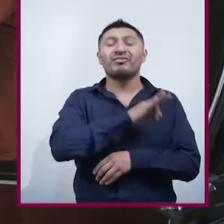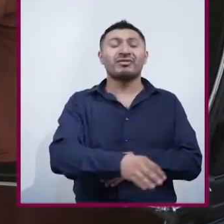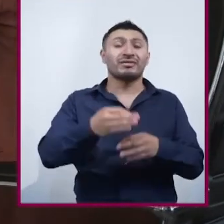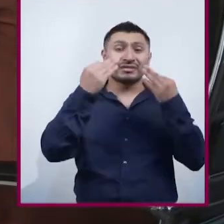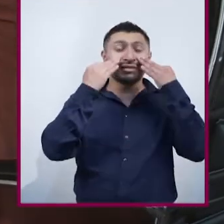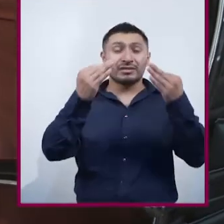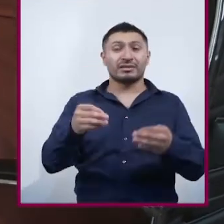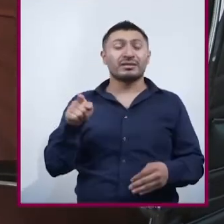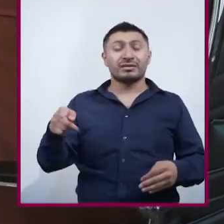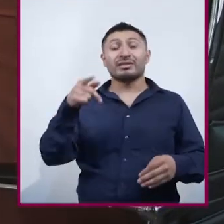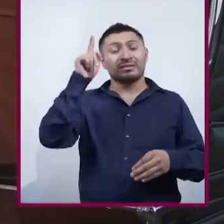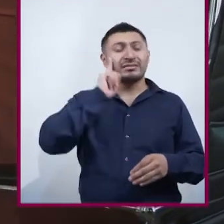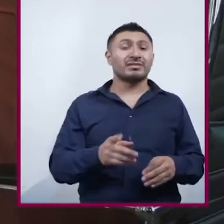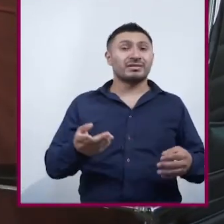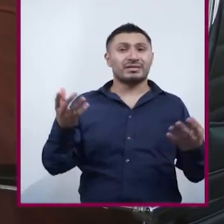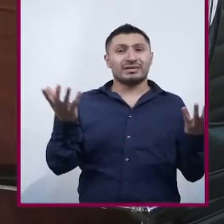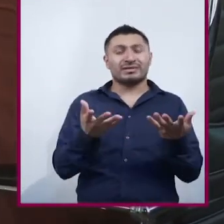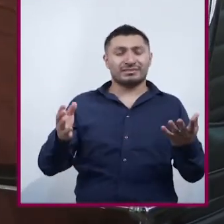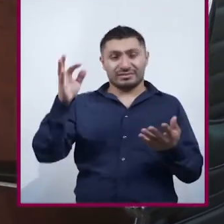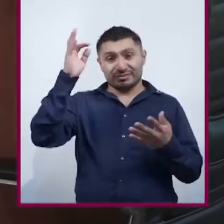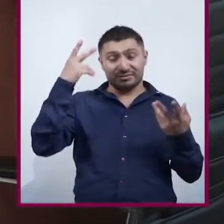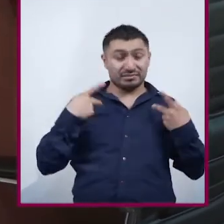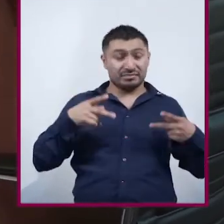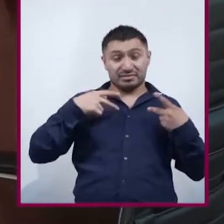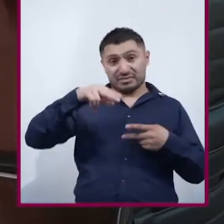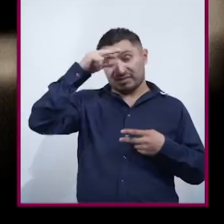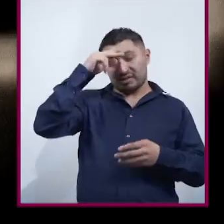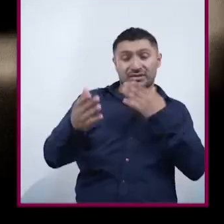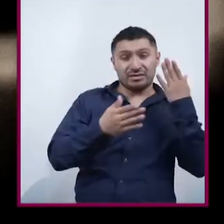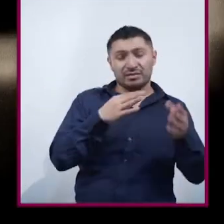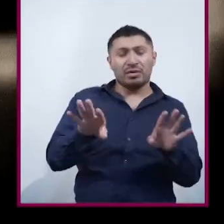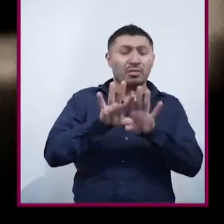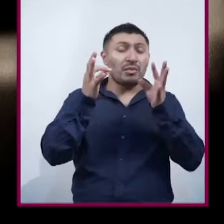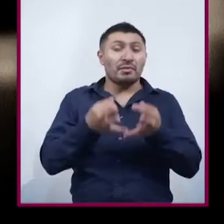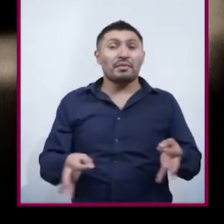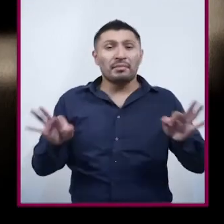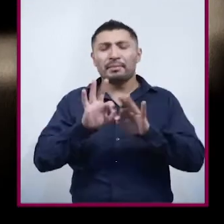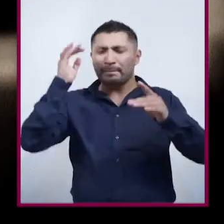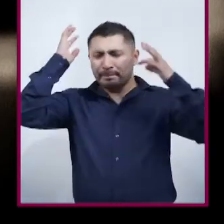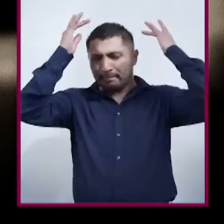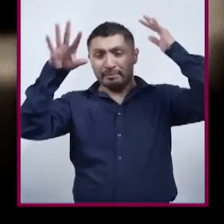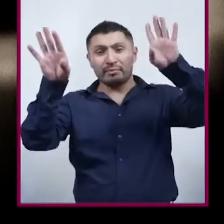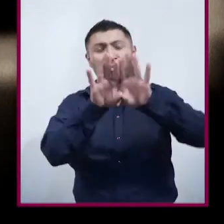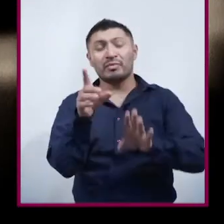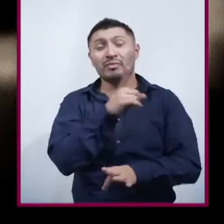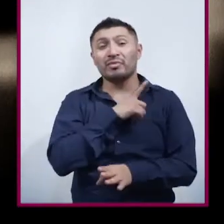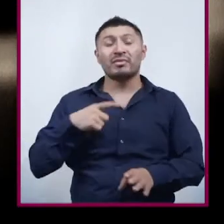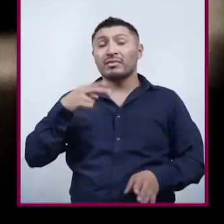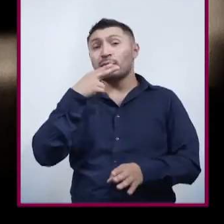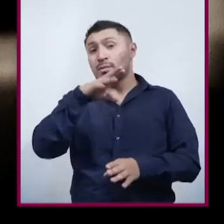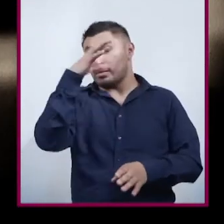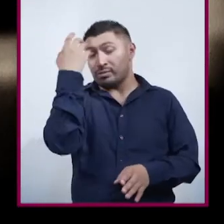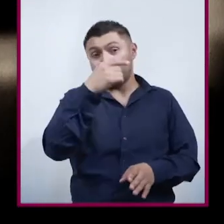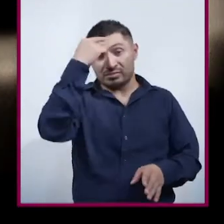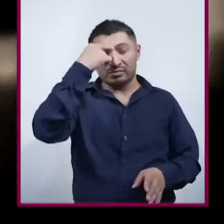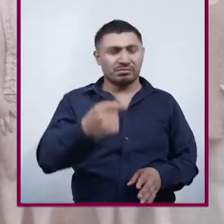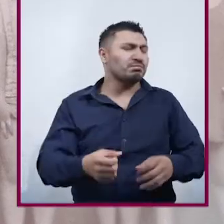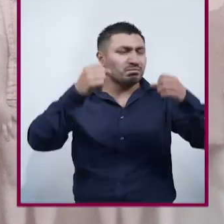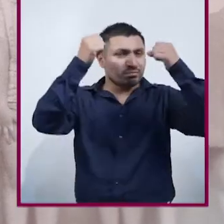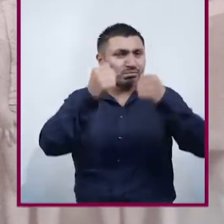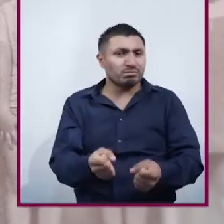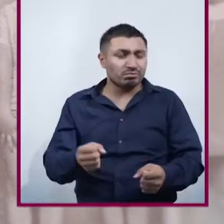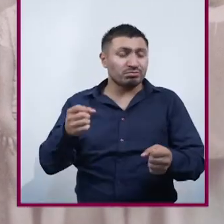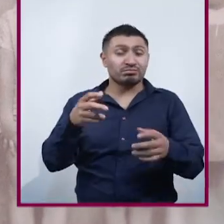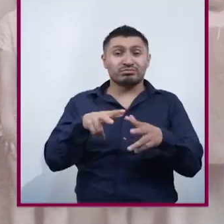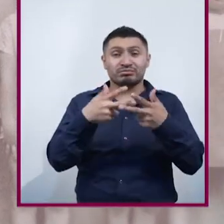Nayira provocaron en las y los intelectuales y estudiosos una importante reflexión sobre cómo debe emplearse la fotografía